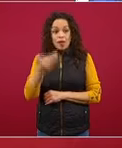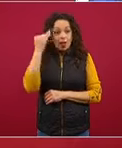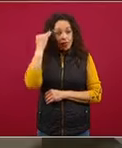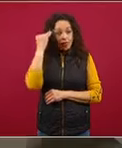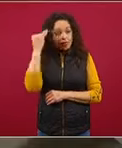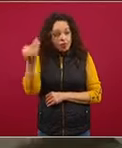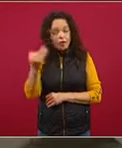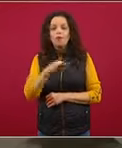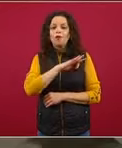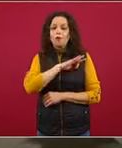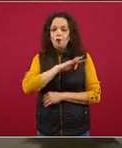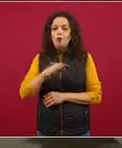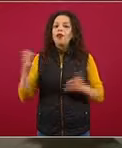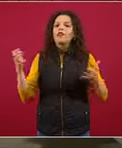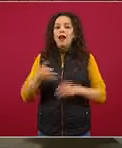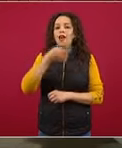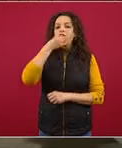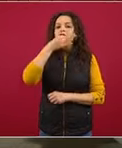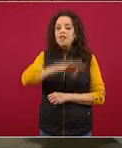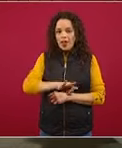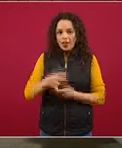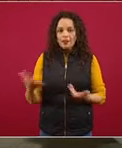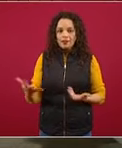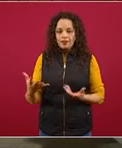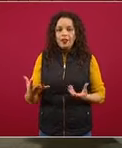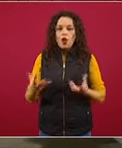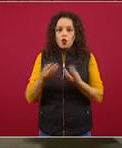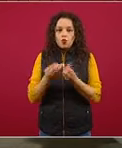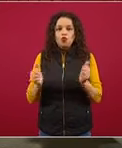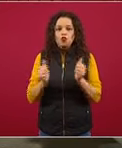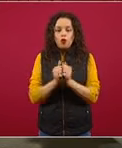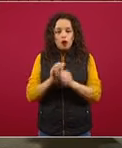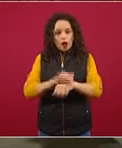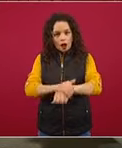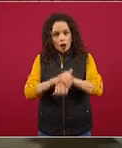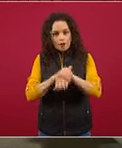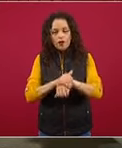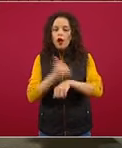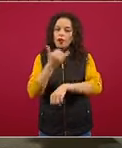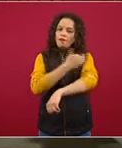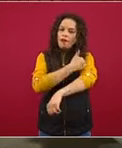seguir festejando con la familia y con los amigos.